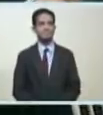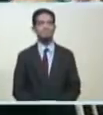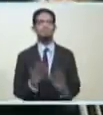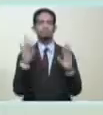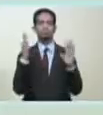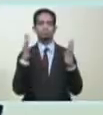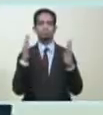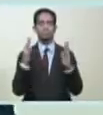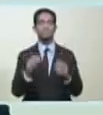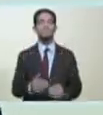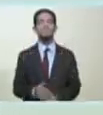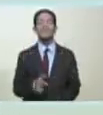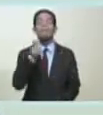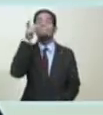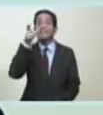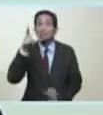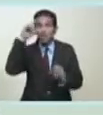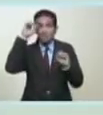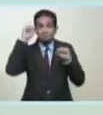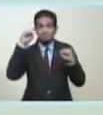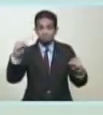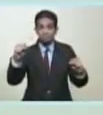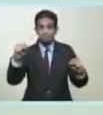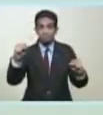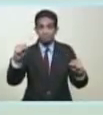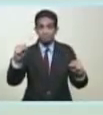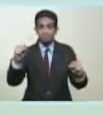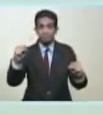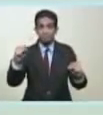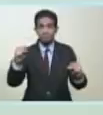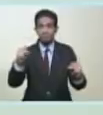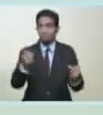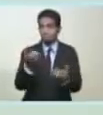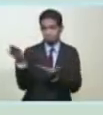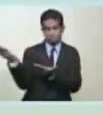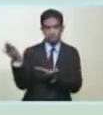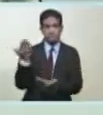Los expertos electorales, señora presidenta,